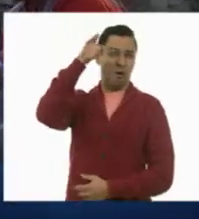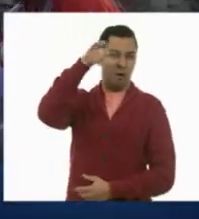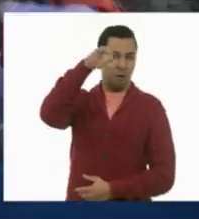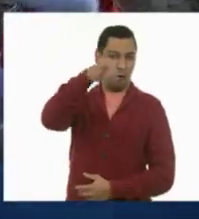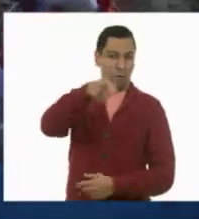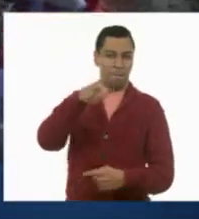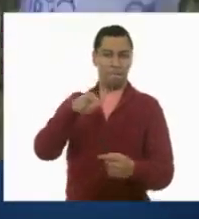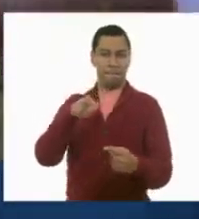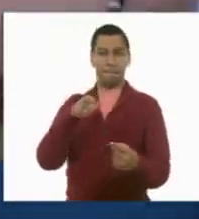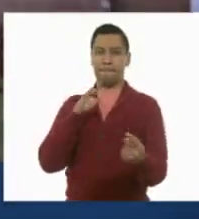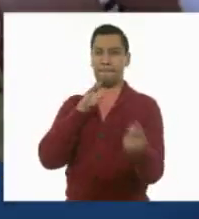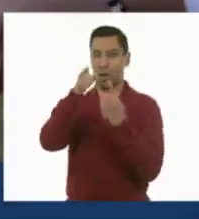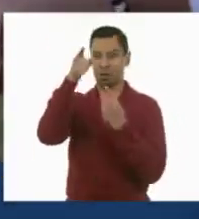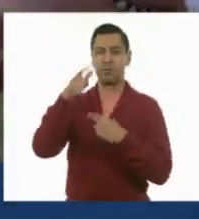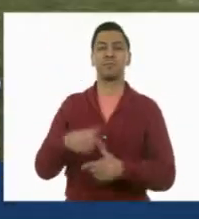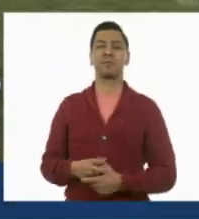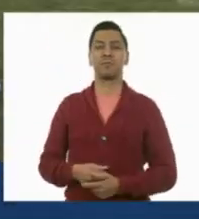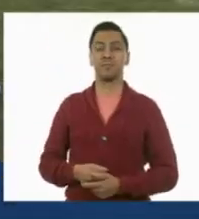Va.